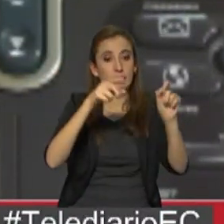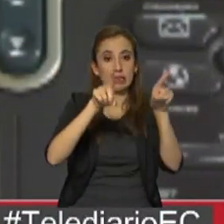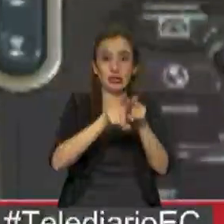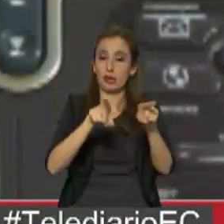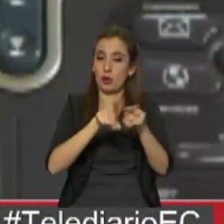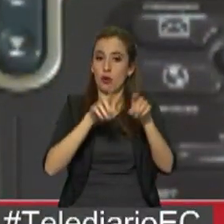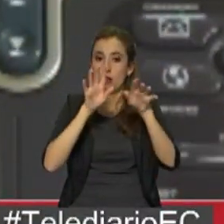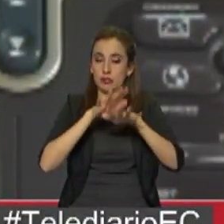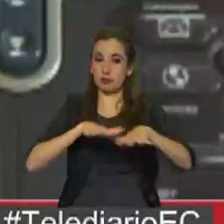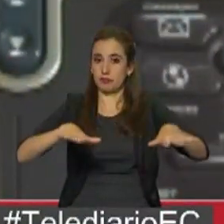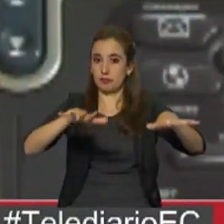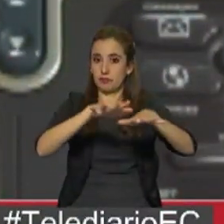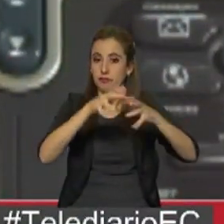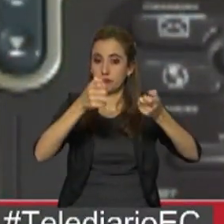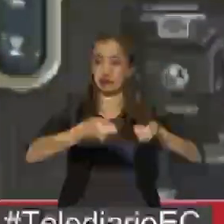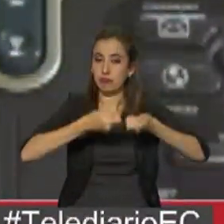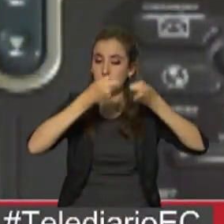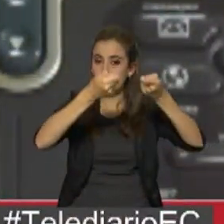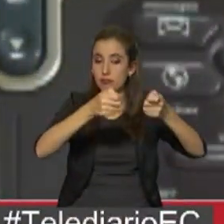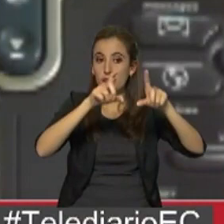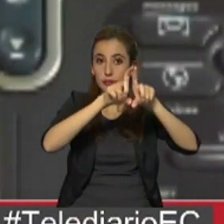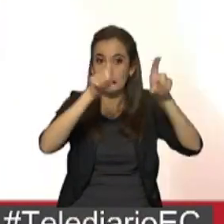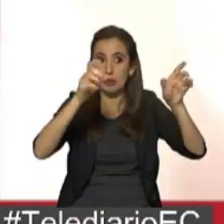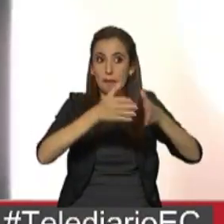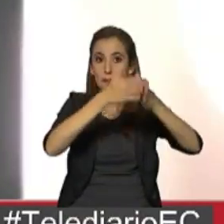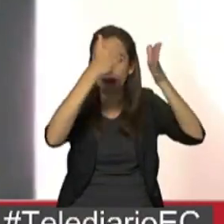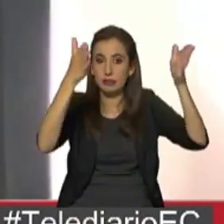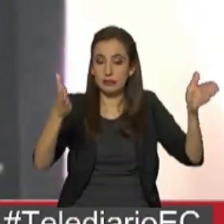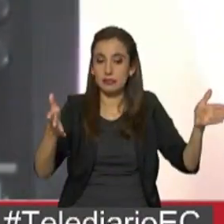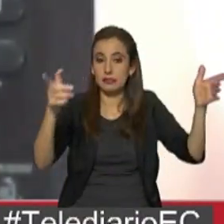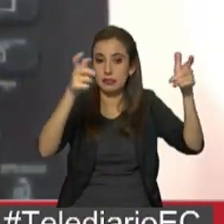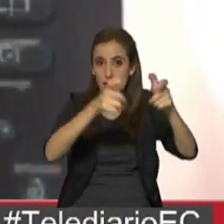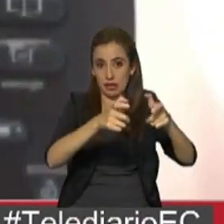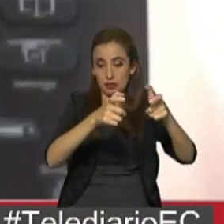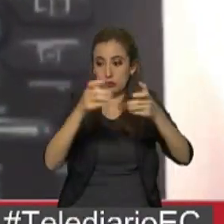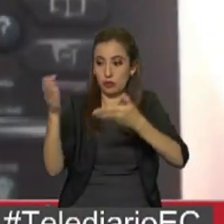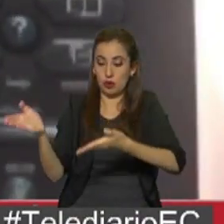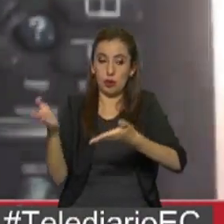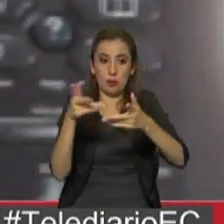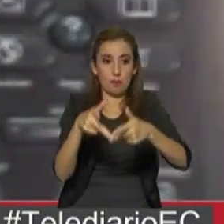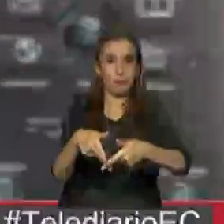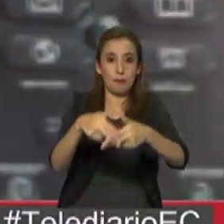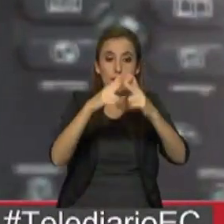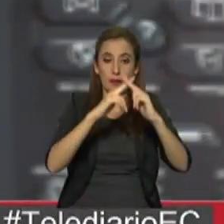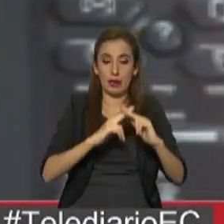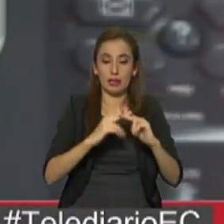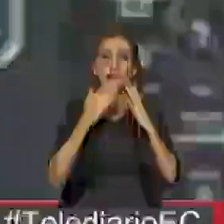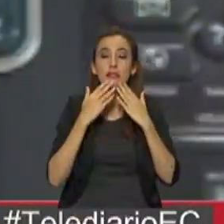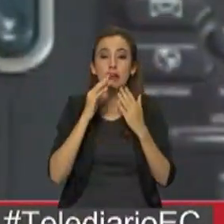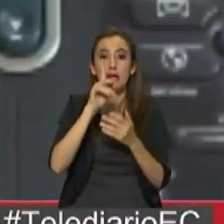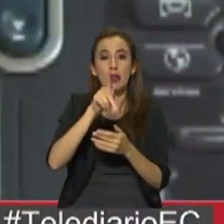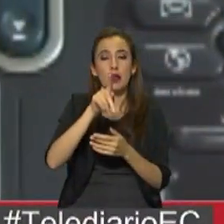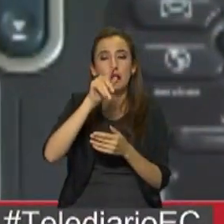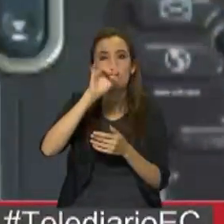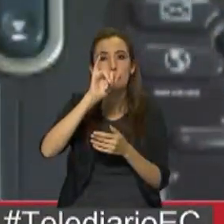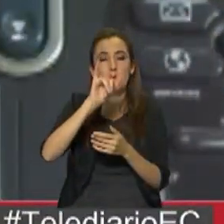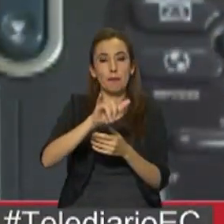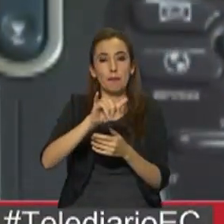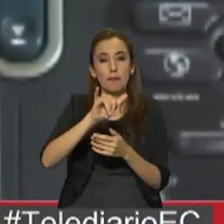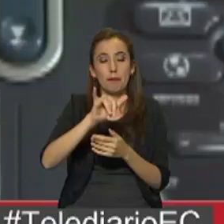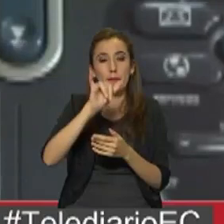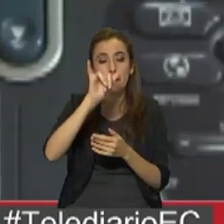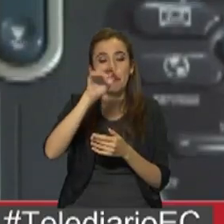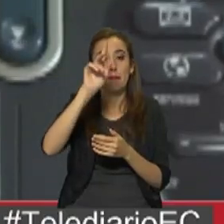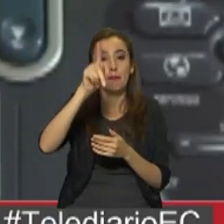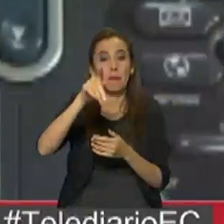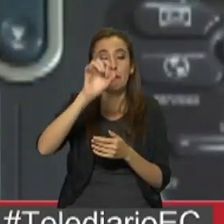otorguen a las pequeñas y medianas empresas un crédito que ellos los denominan el crédito pyme express básicamente de un